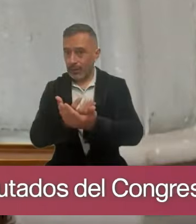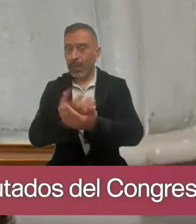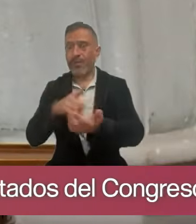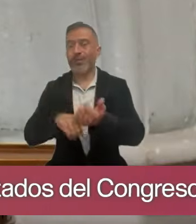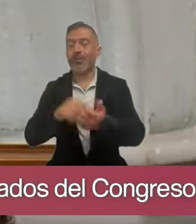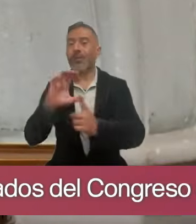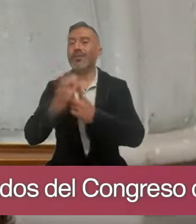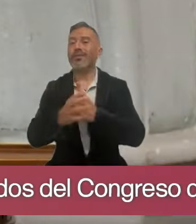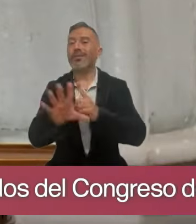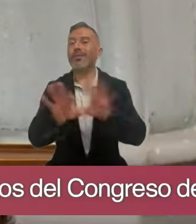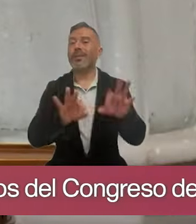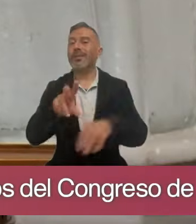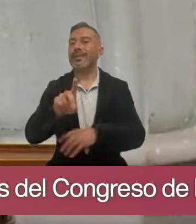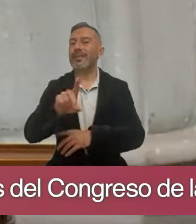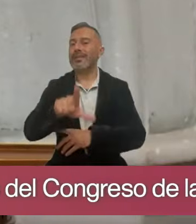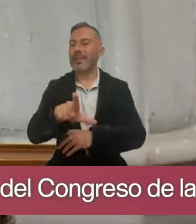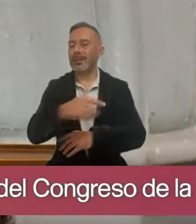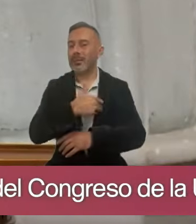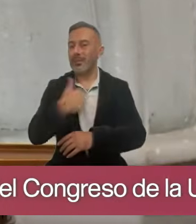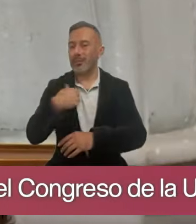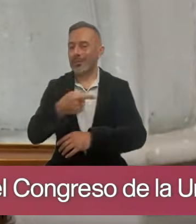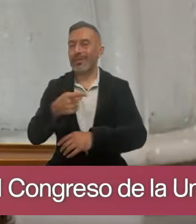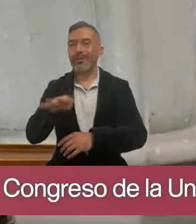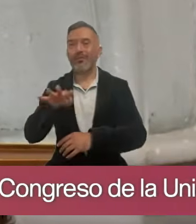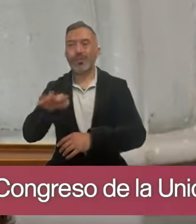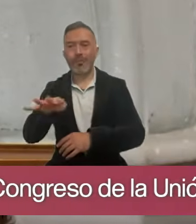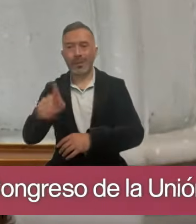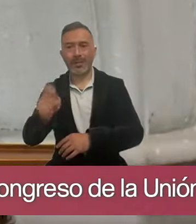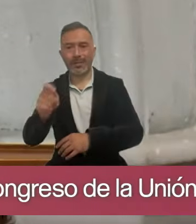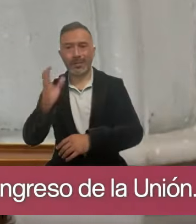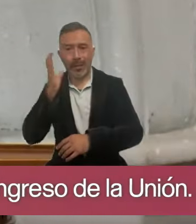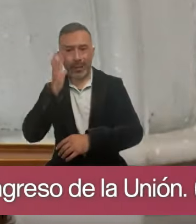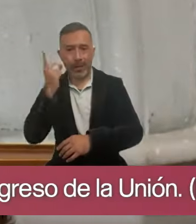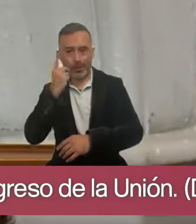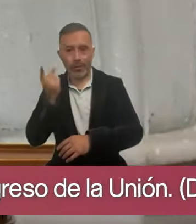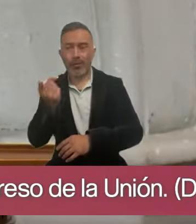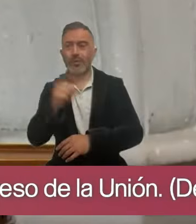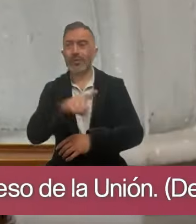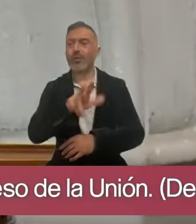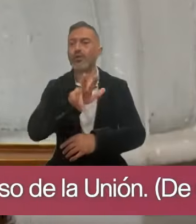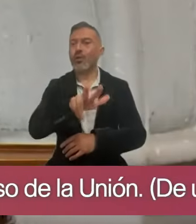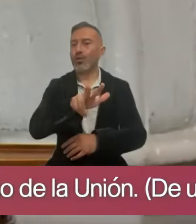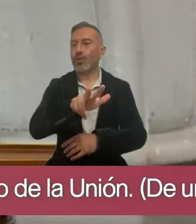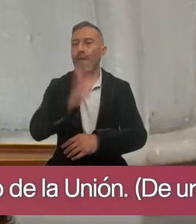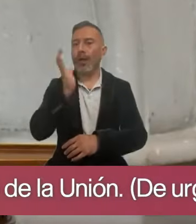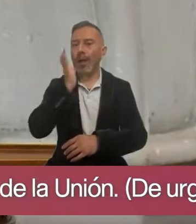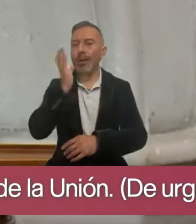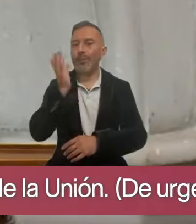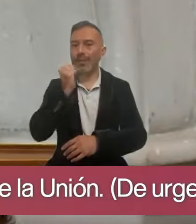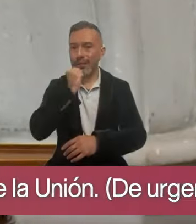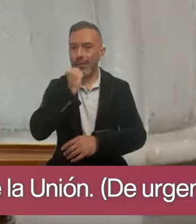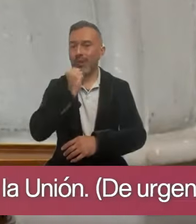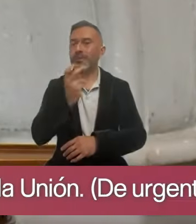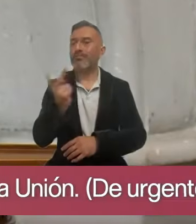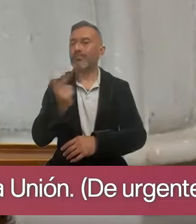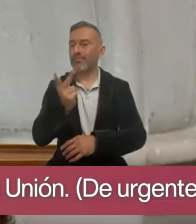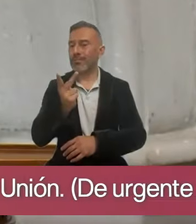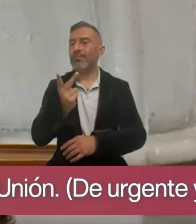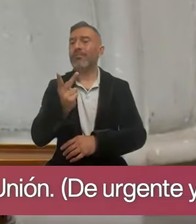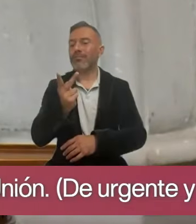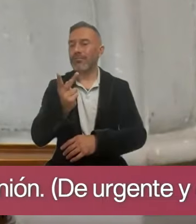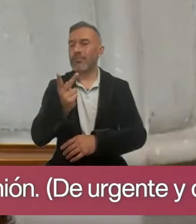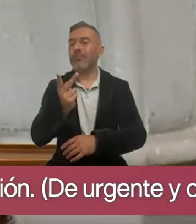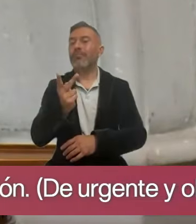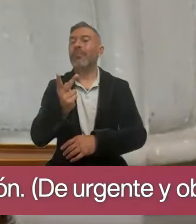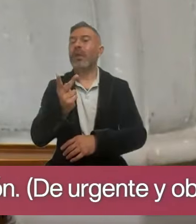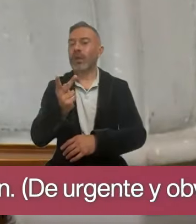integrantes, de los que 19 serán de la Cámara de Diputados y 18 de la Cámara de Senadores, nombrados por sus respectivas